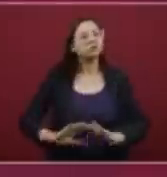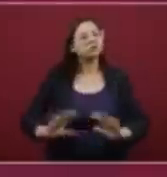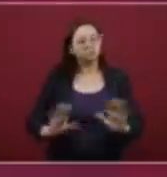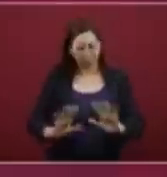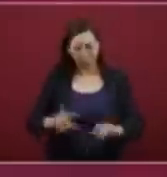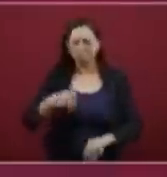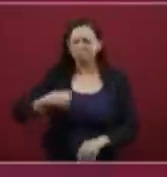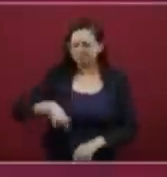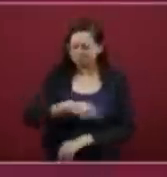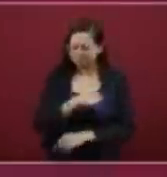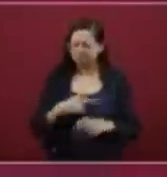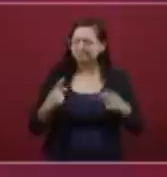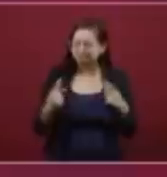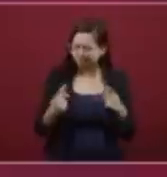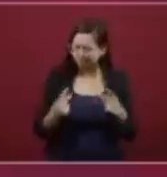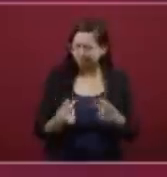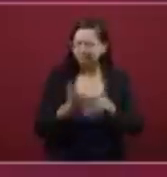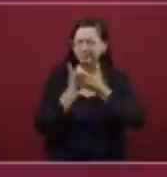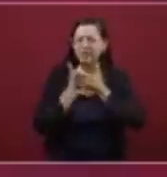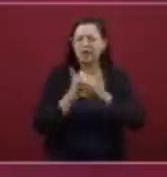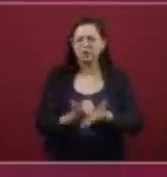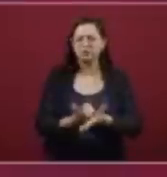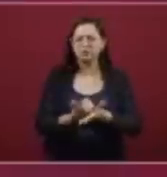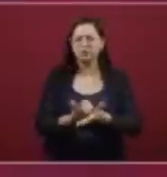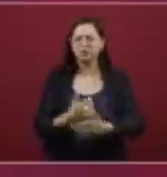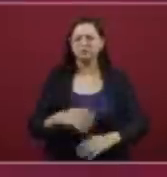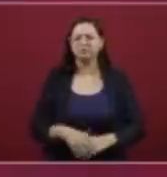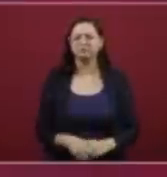ayudar. Yo solo